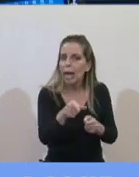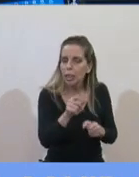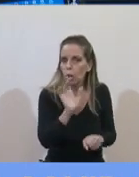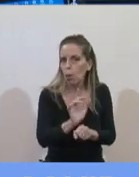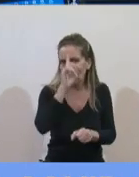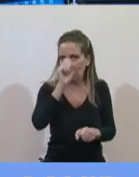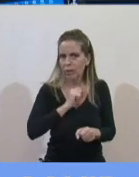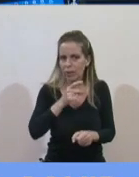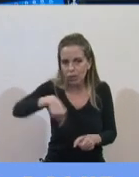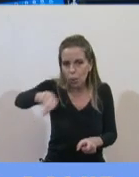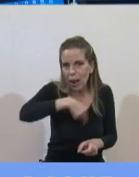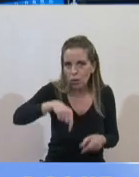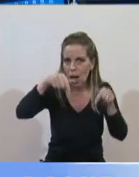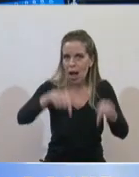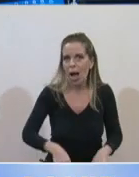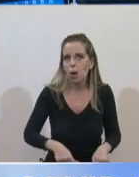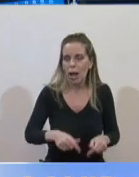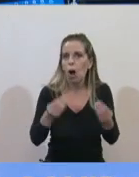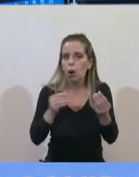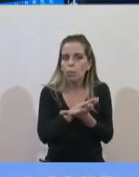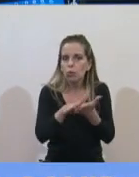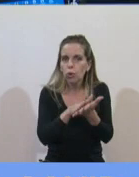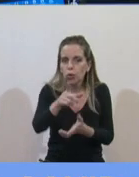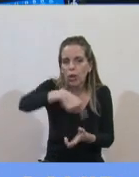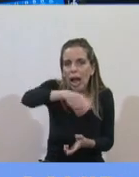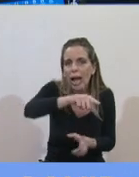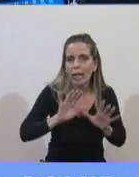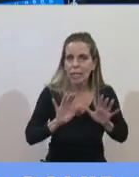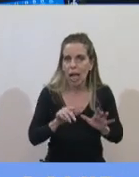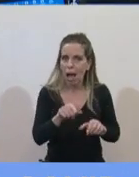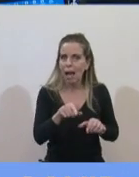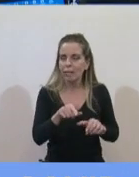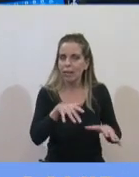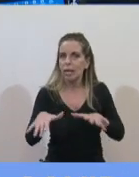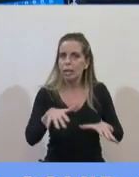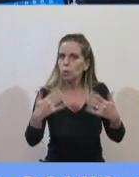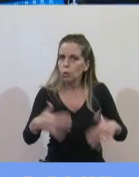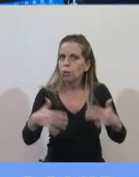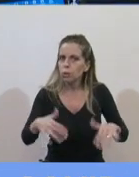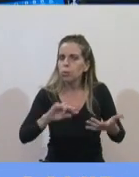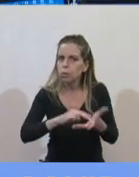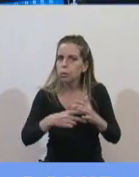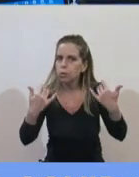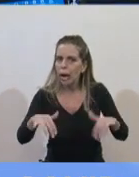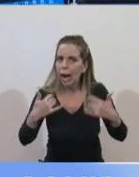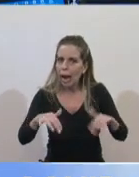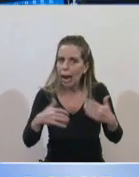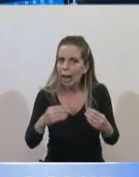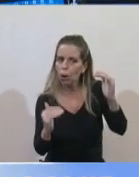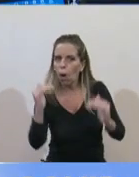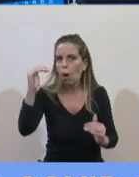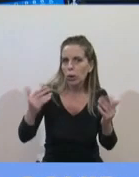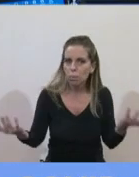monumental que tenemos ahora es como responder a algo que es muy muy grande con disrupciones absolutamente